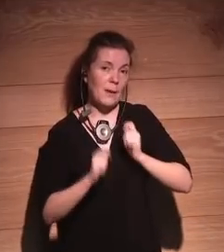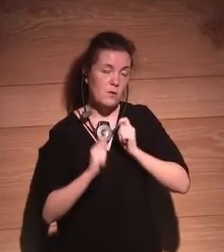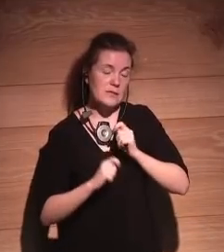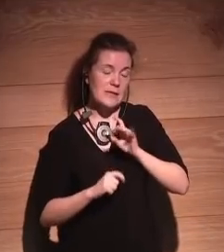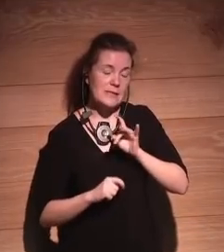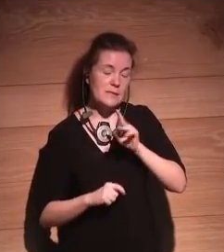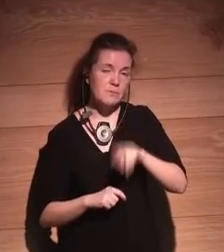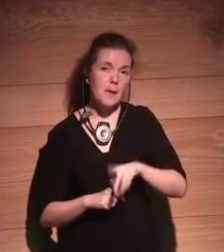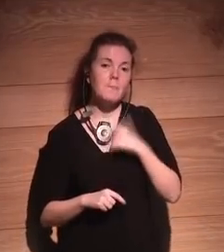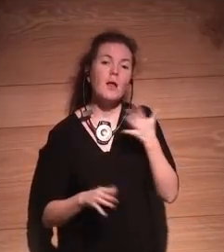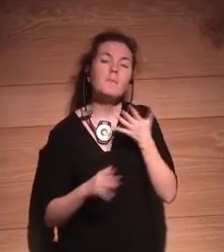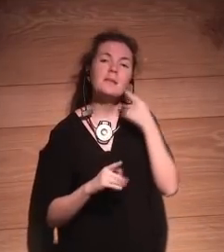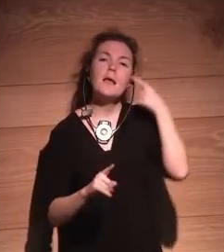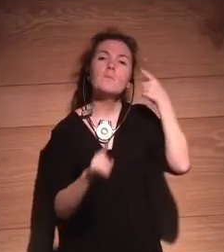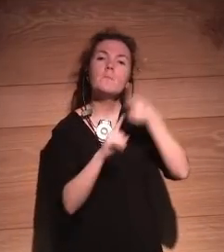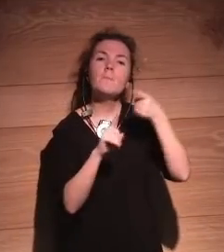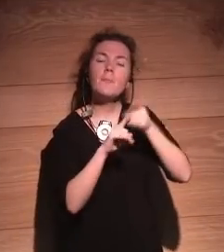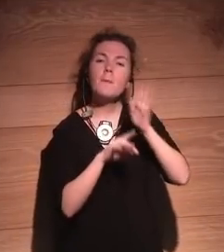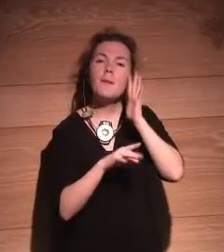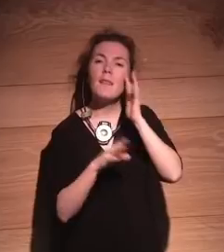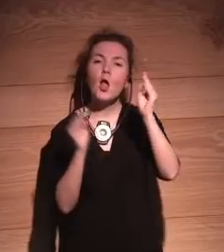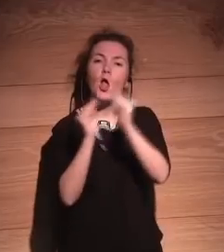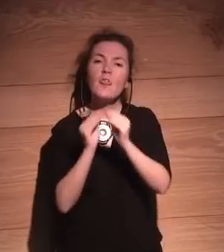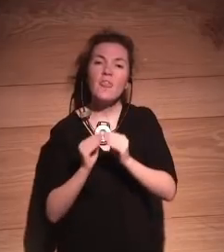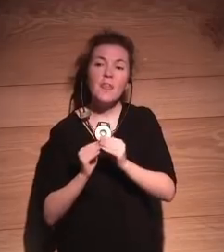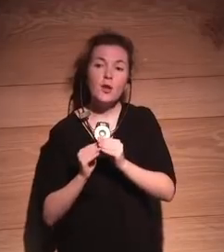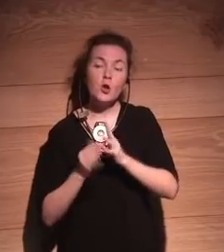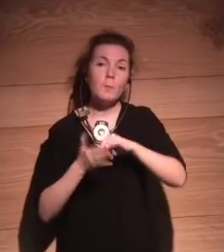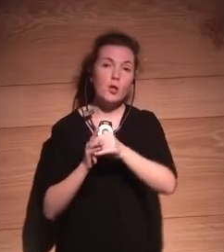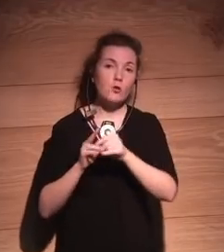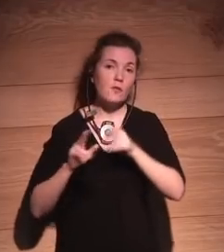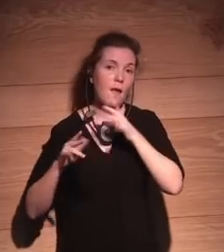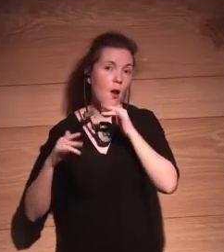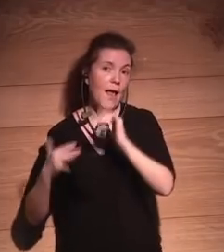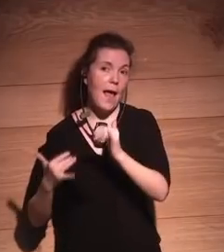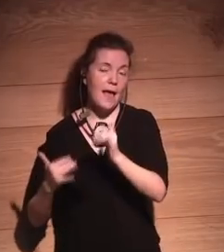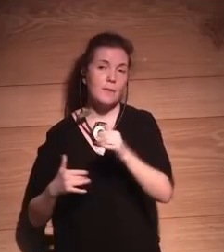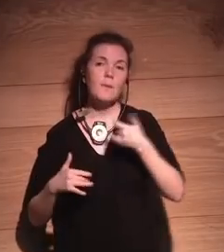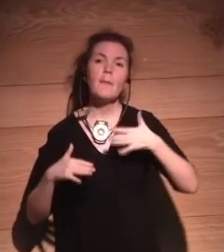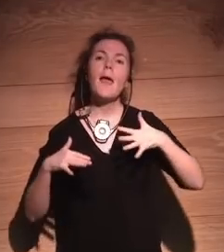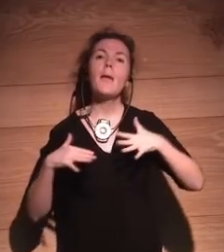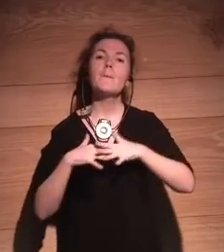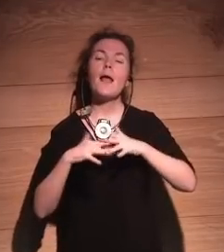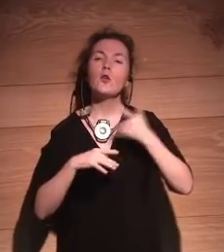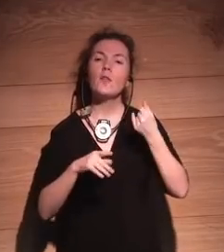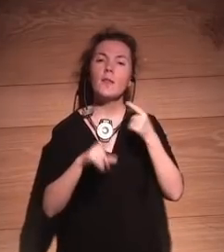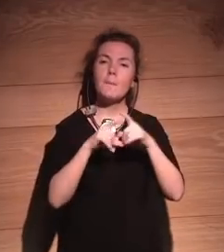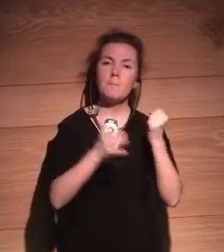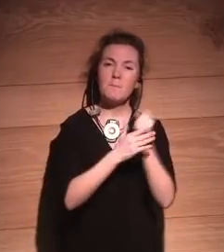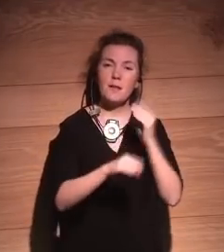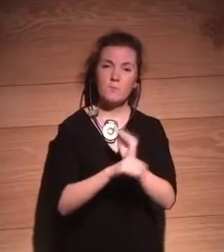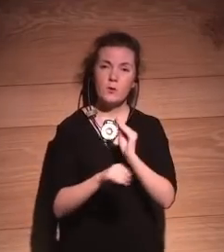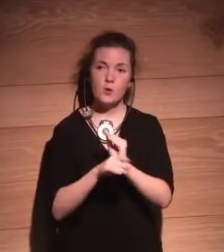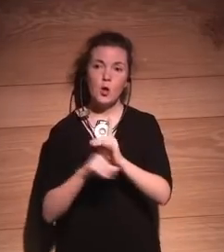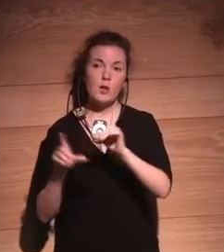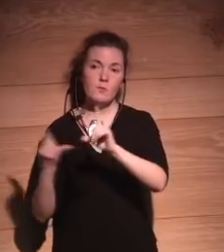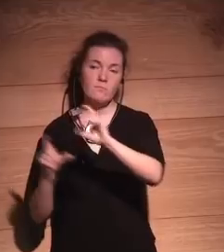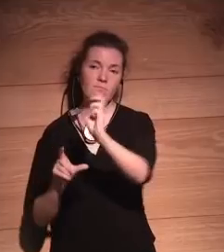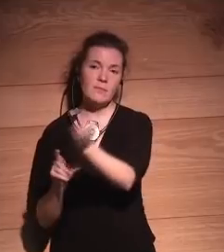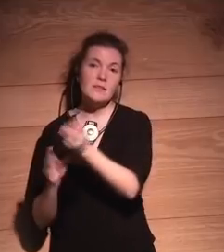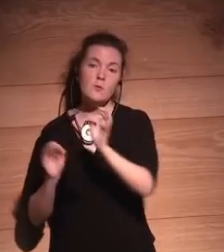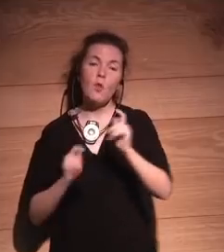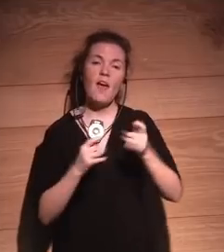como ese propósito no parece coincidir con muchas de las operaciones en marcha, y no me refiero solo a las de Branconte, me refiero a las de los propios medios, pues eso supongo que lleva a